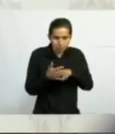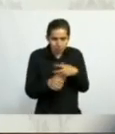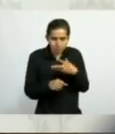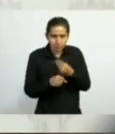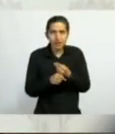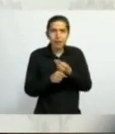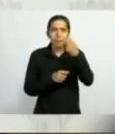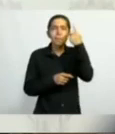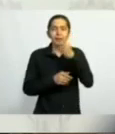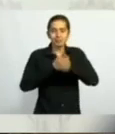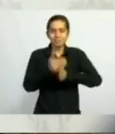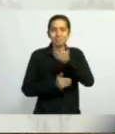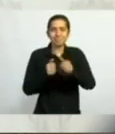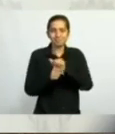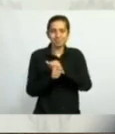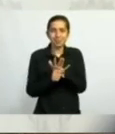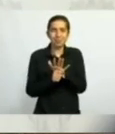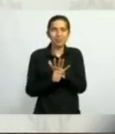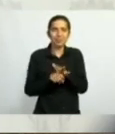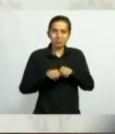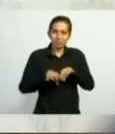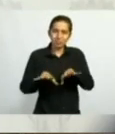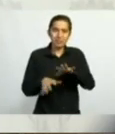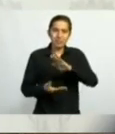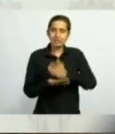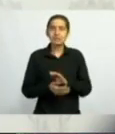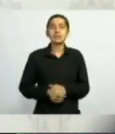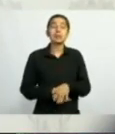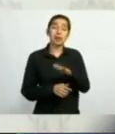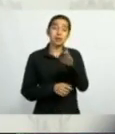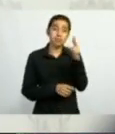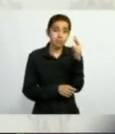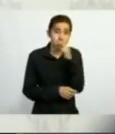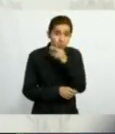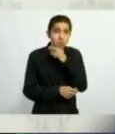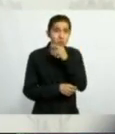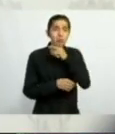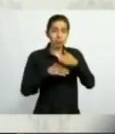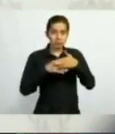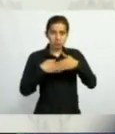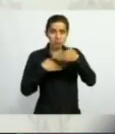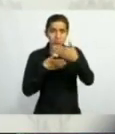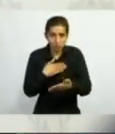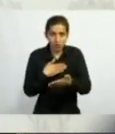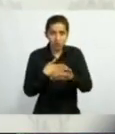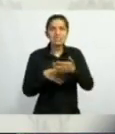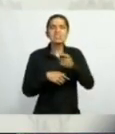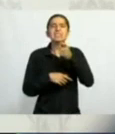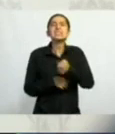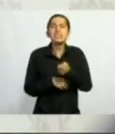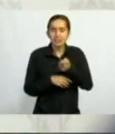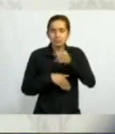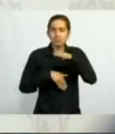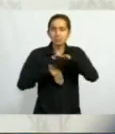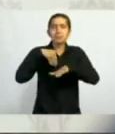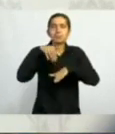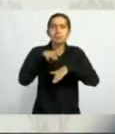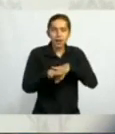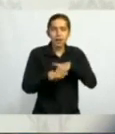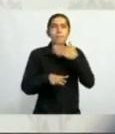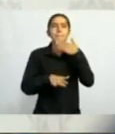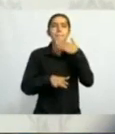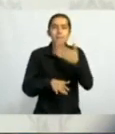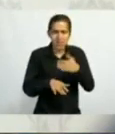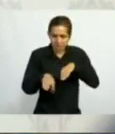los efectos de la epidemia. Pronto daremos el siguiente paso, que será dar certeza laboral